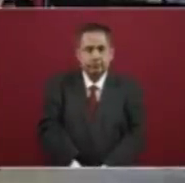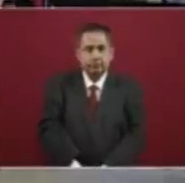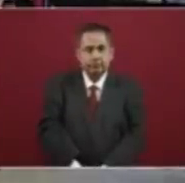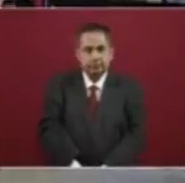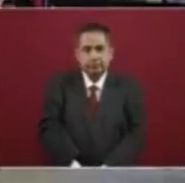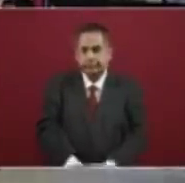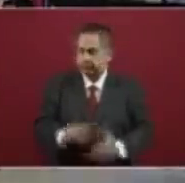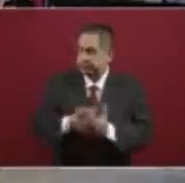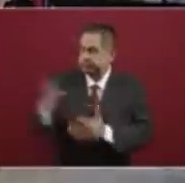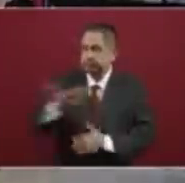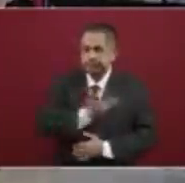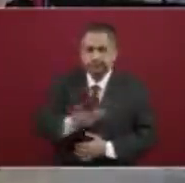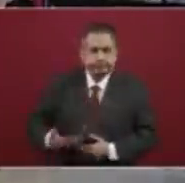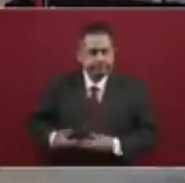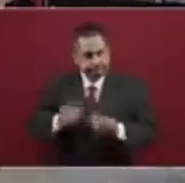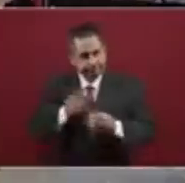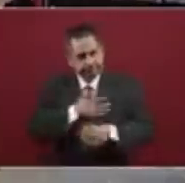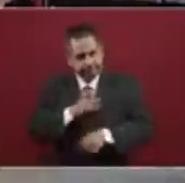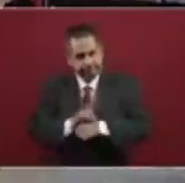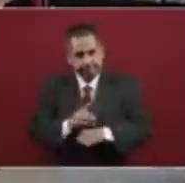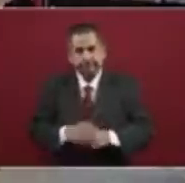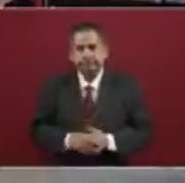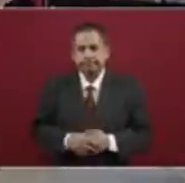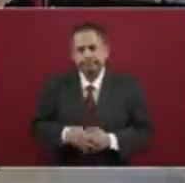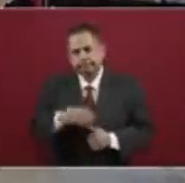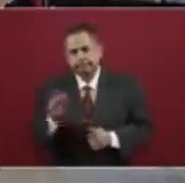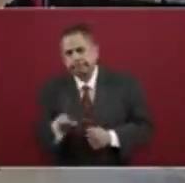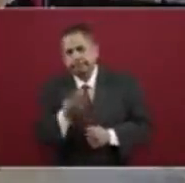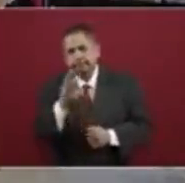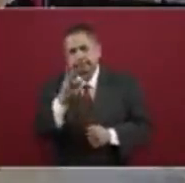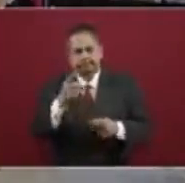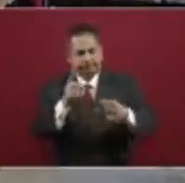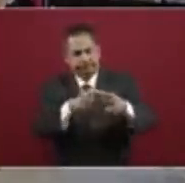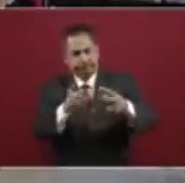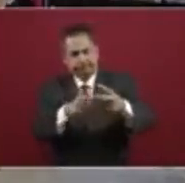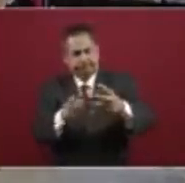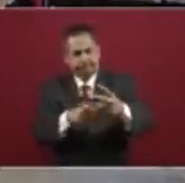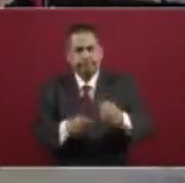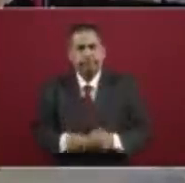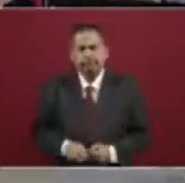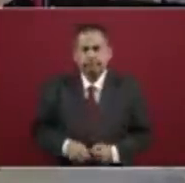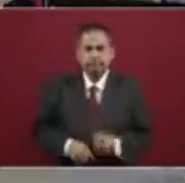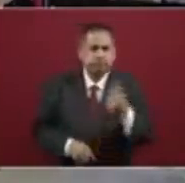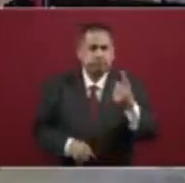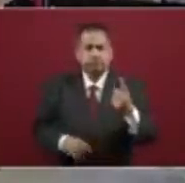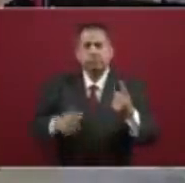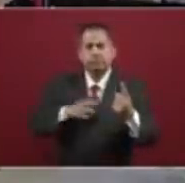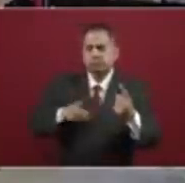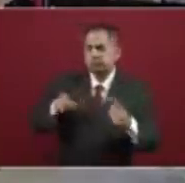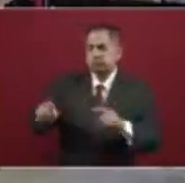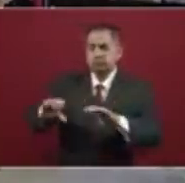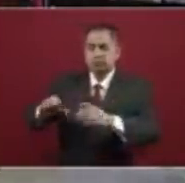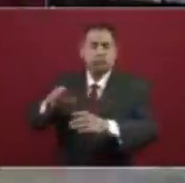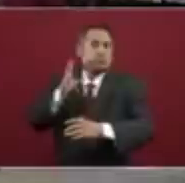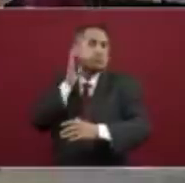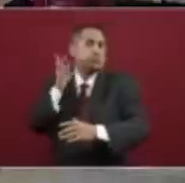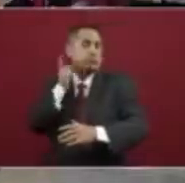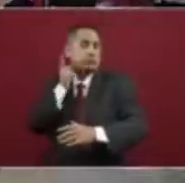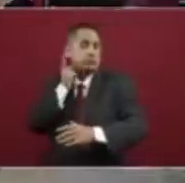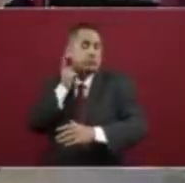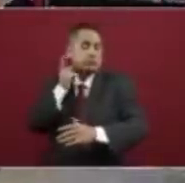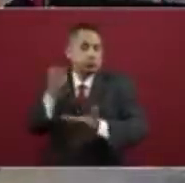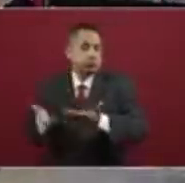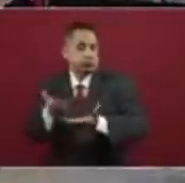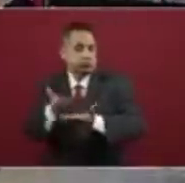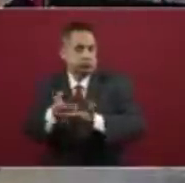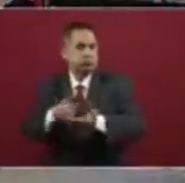Gracias, presidente. Buenos días. Quisiera preguntarle sobre tres temas. El primero, hay una iniciativa en la Cámara de Diputados del Grupo